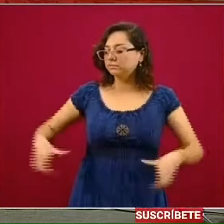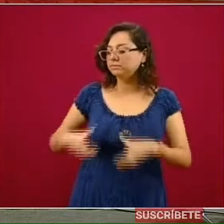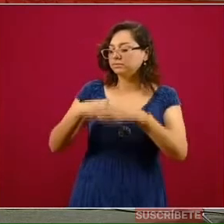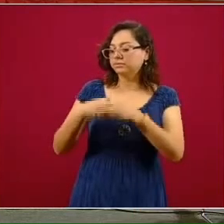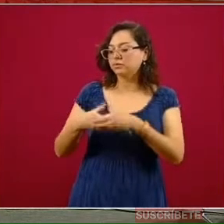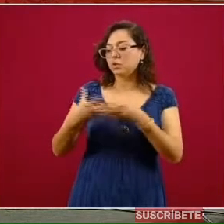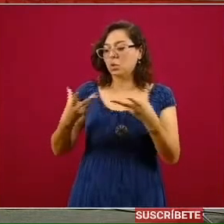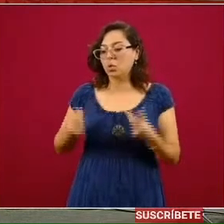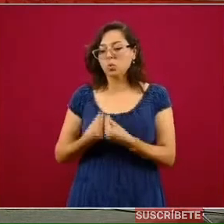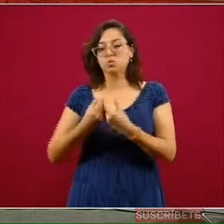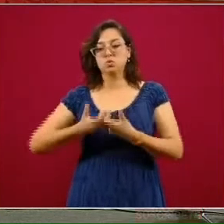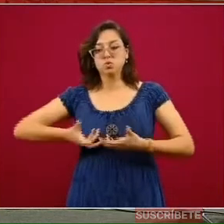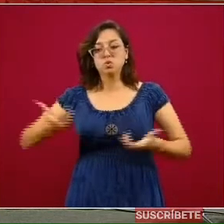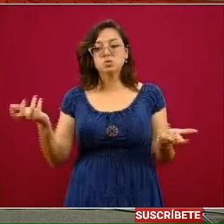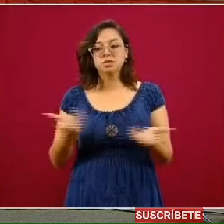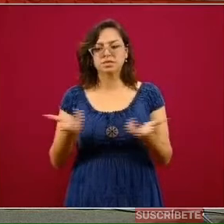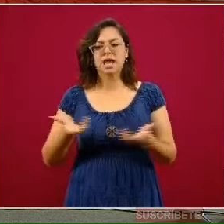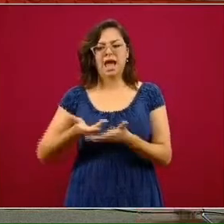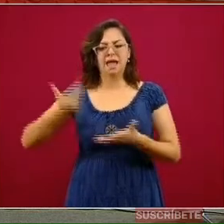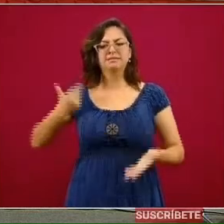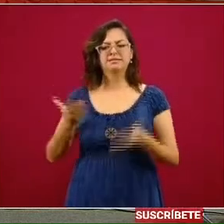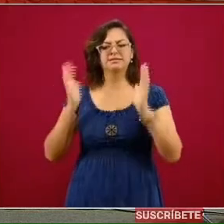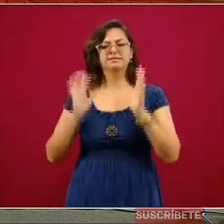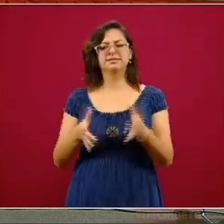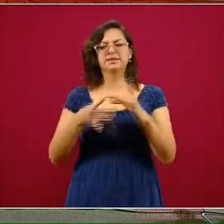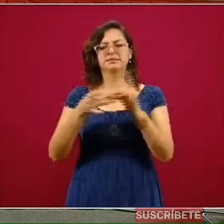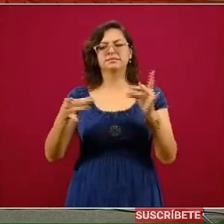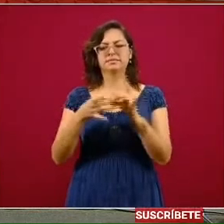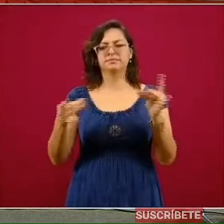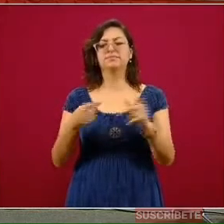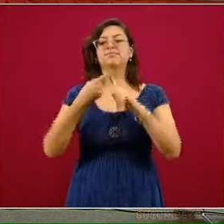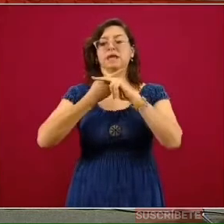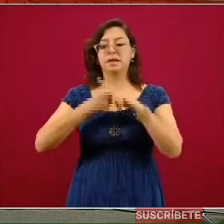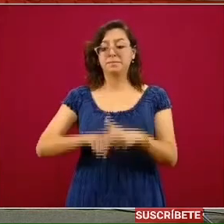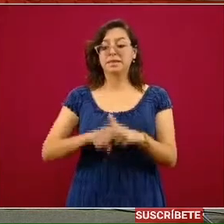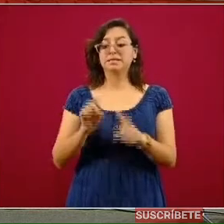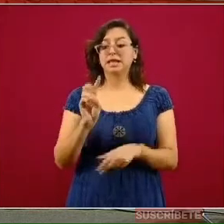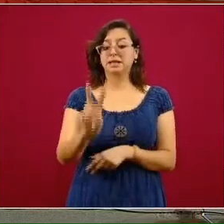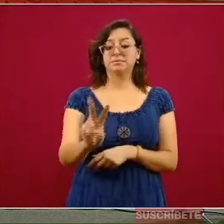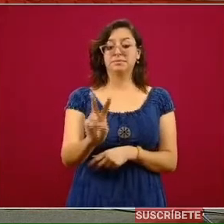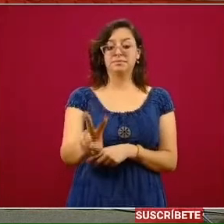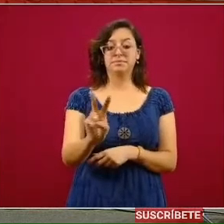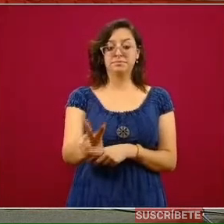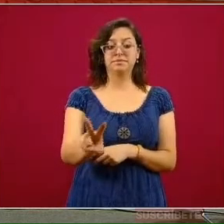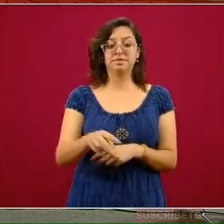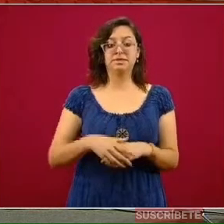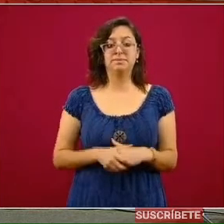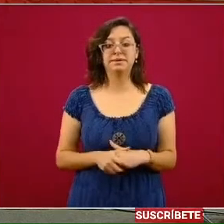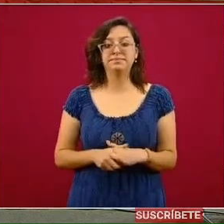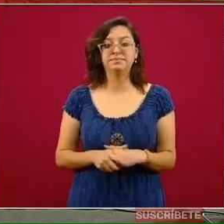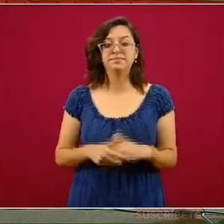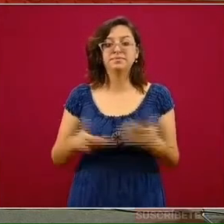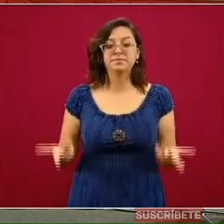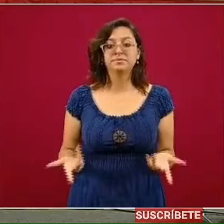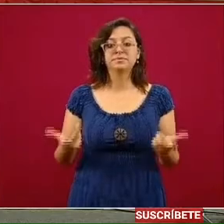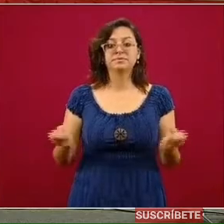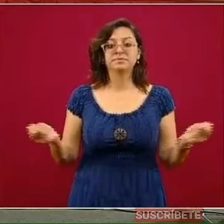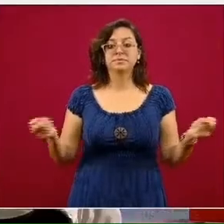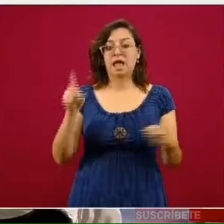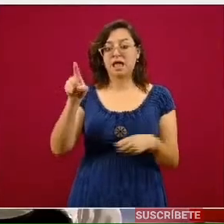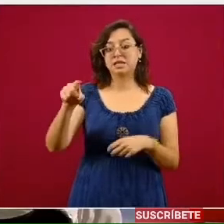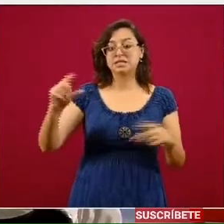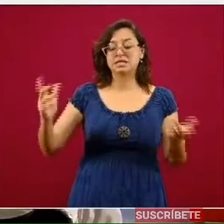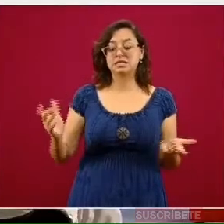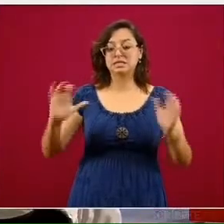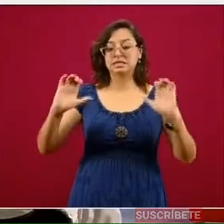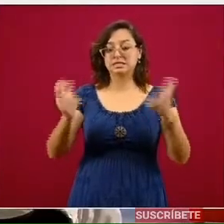ya hemos comentado en ocasiones previas y que la iniciaremos este próximo viernes en el estado de Chiapas.